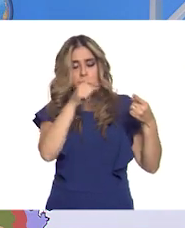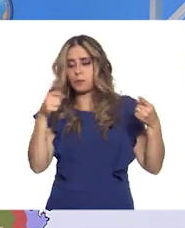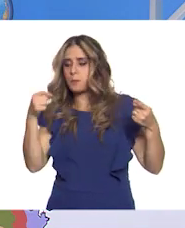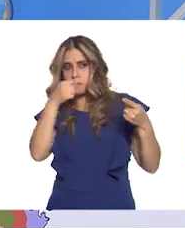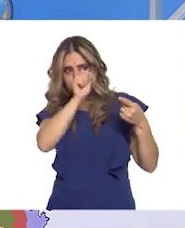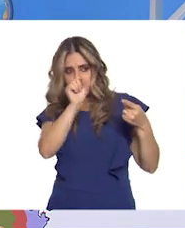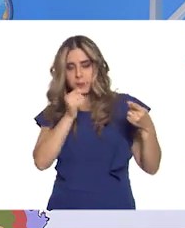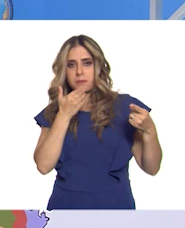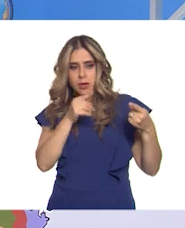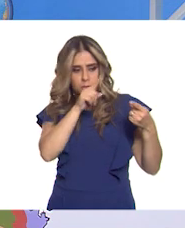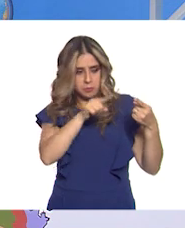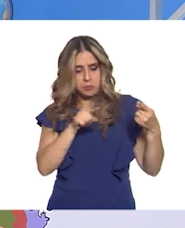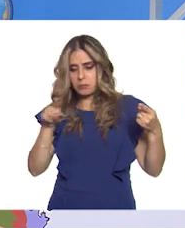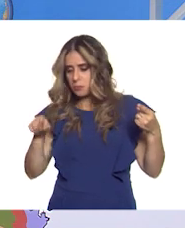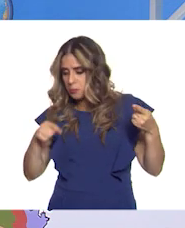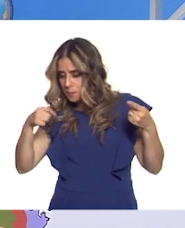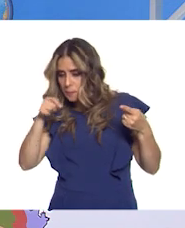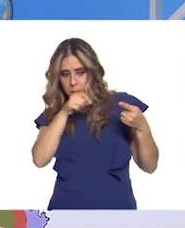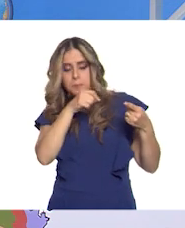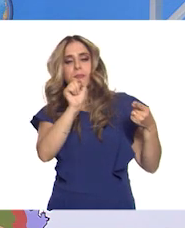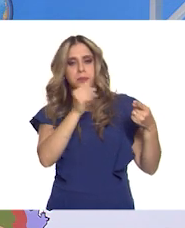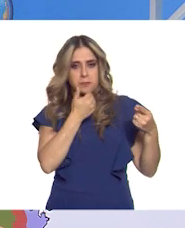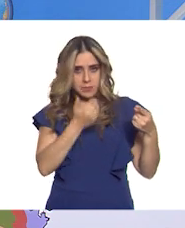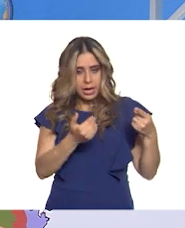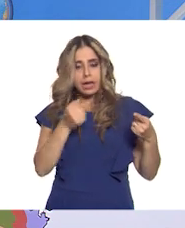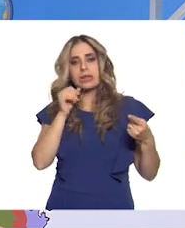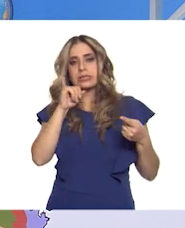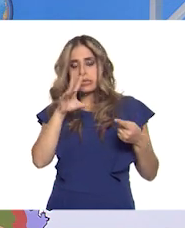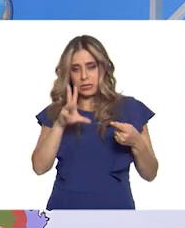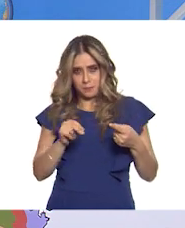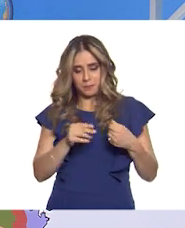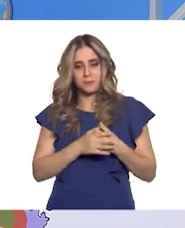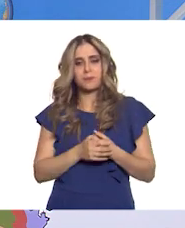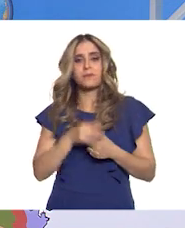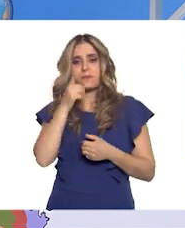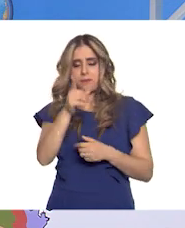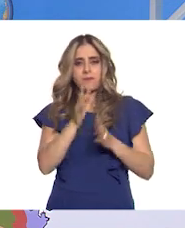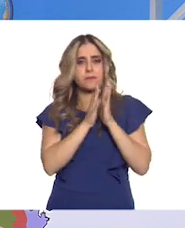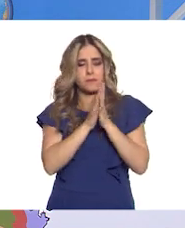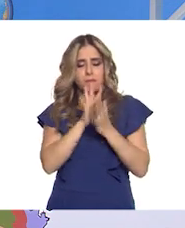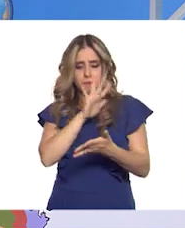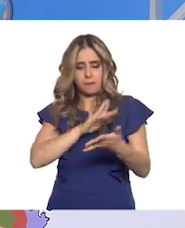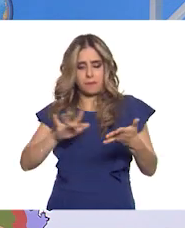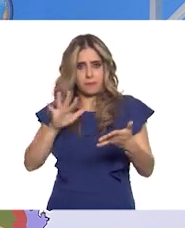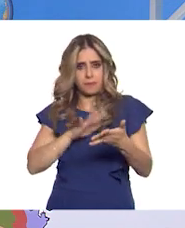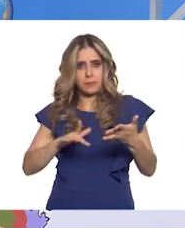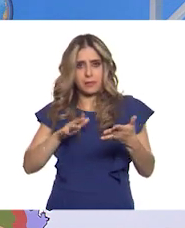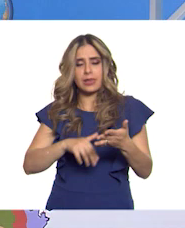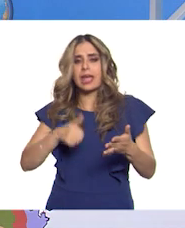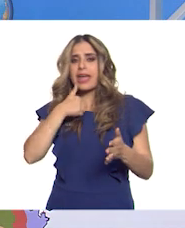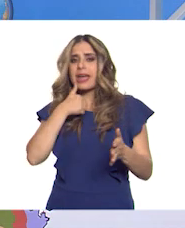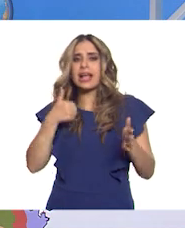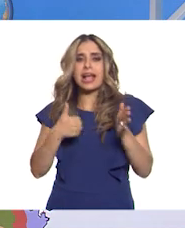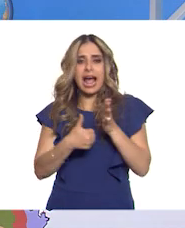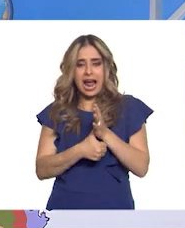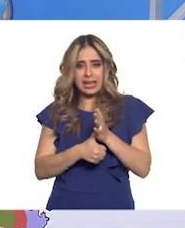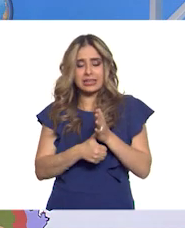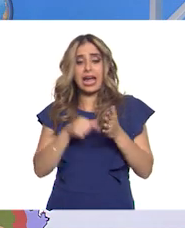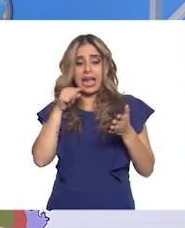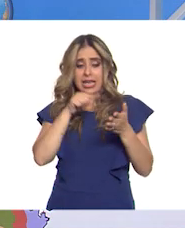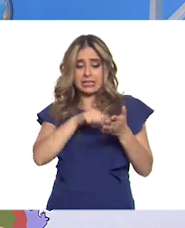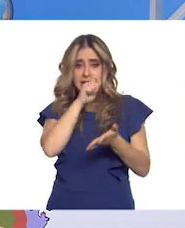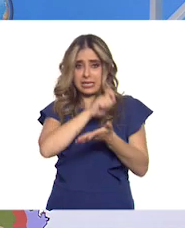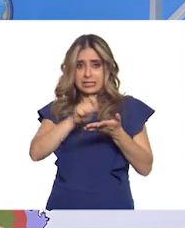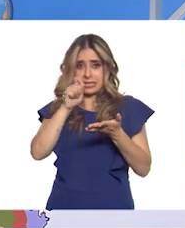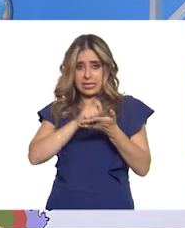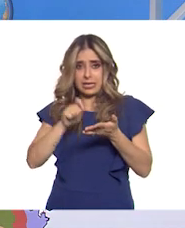punto, cómo publicarla. Pero antes, quiero pedirte que leas una carta que la publicación escribió a una lectora que